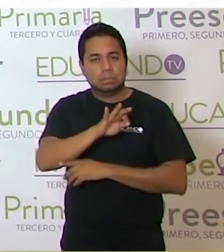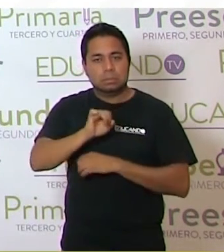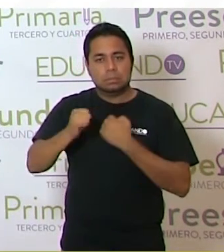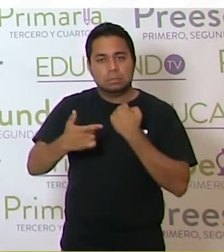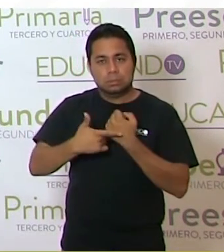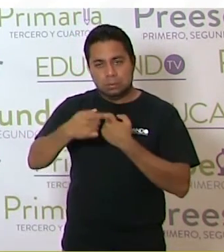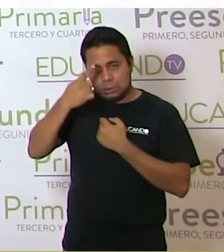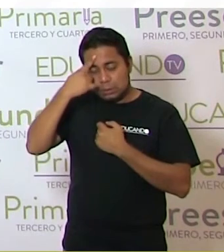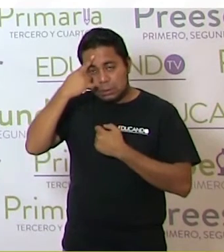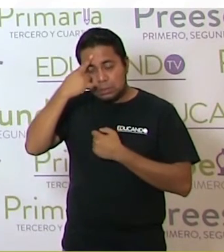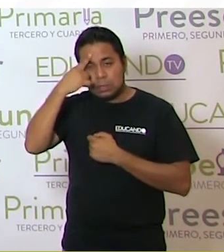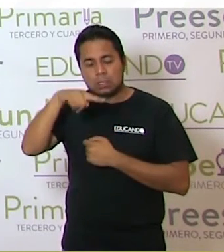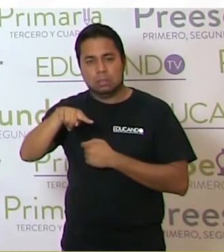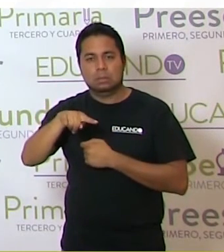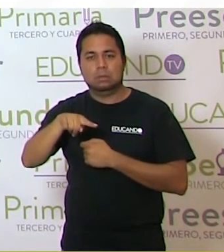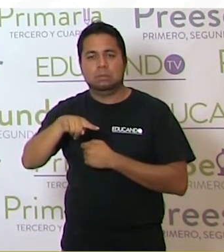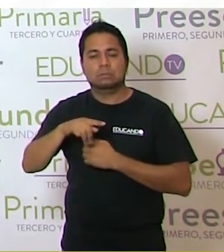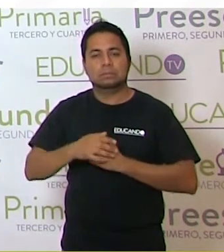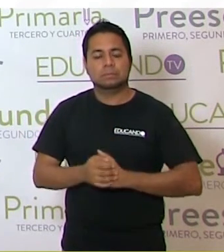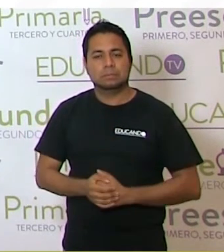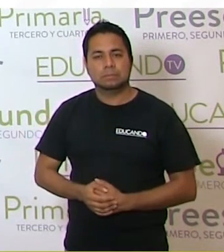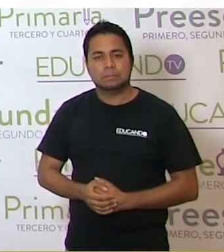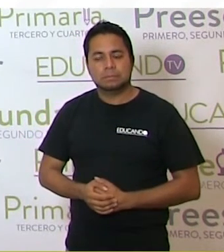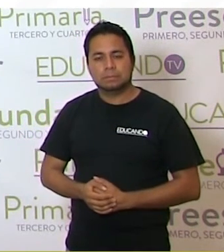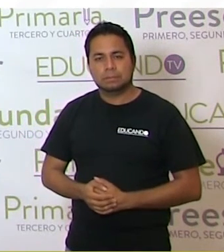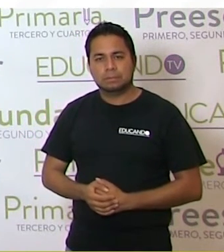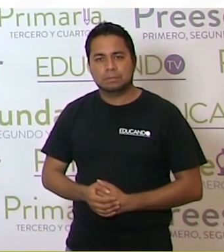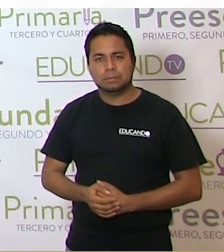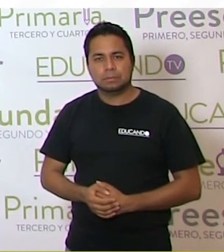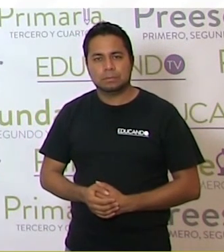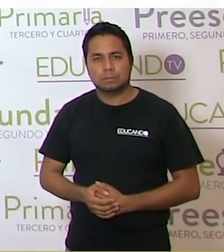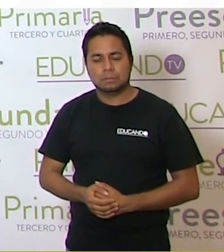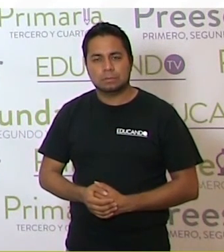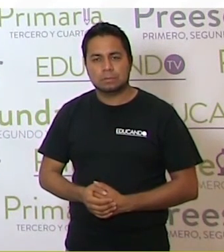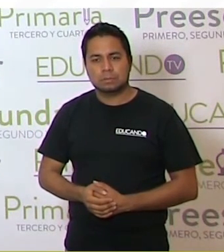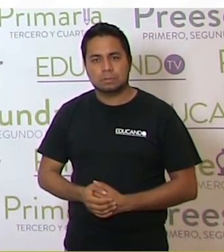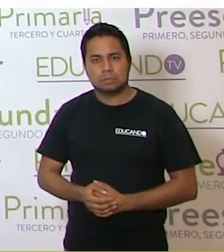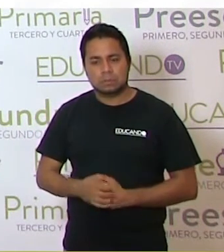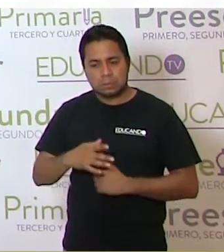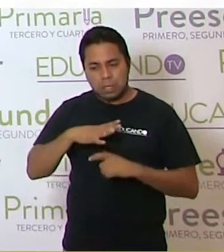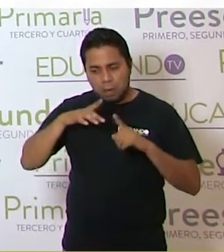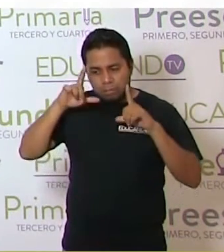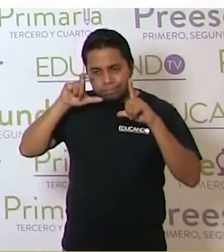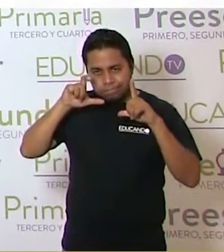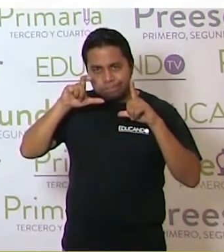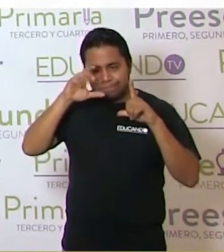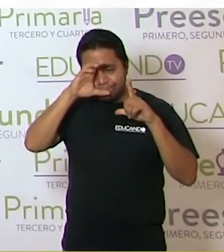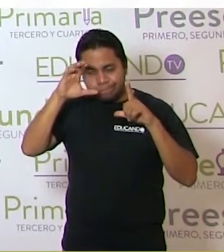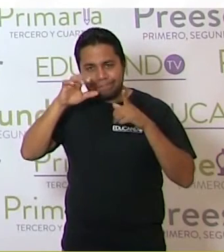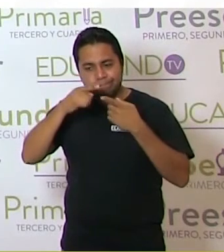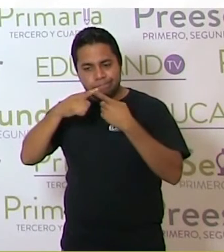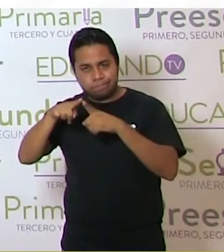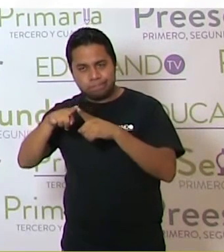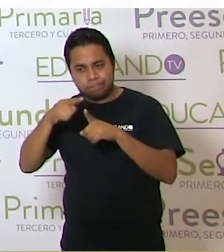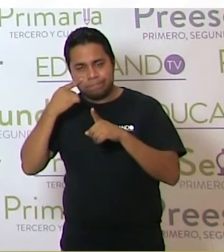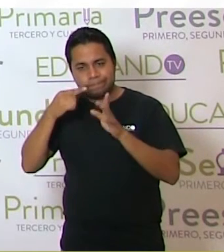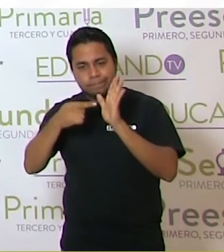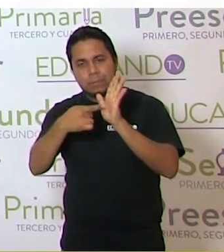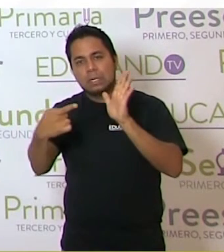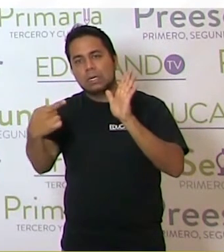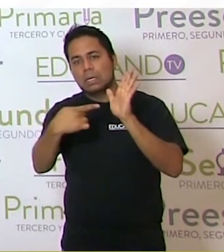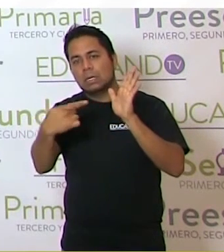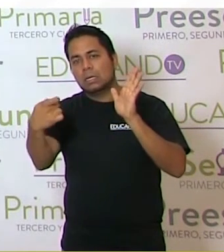para la agricultura tradicional y orgánica en la siguiente imagen vamos a ver